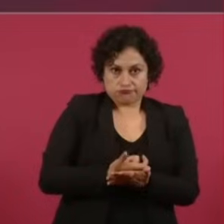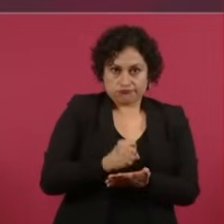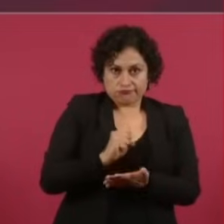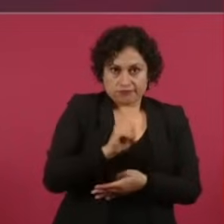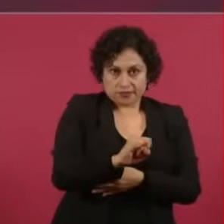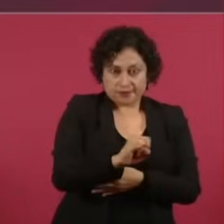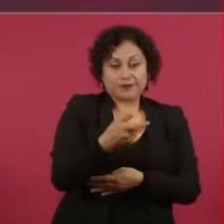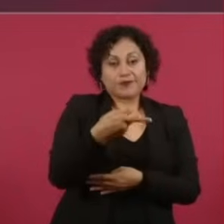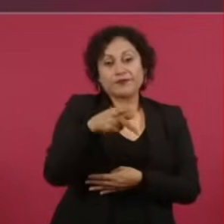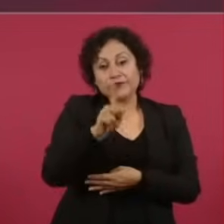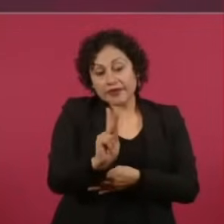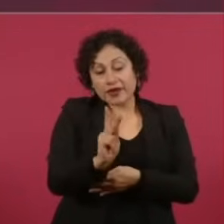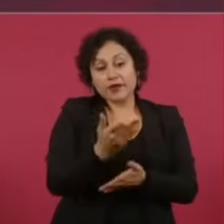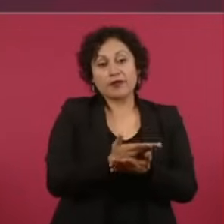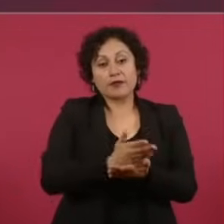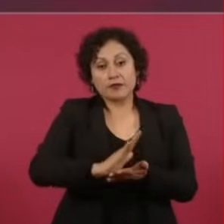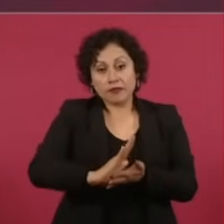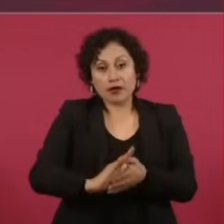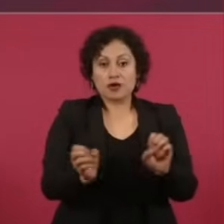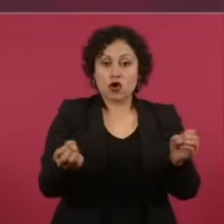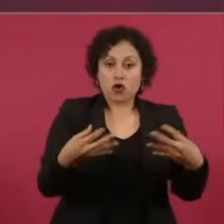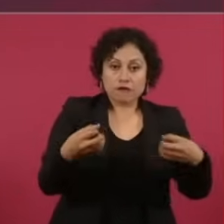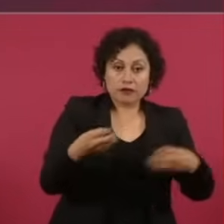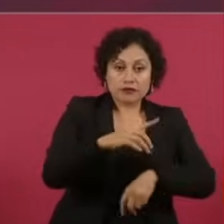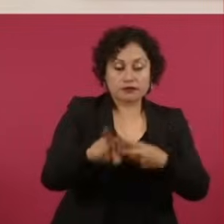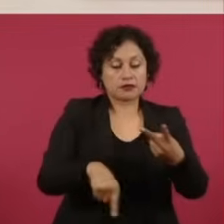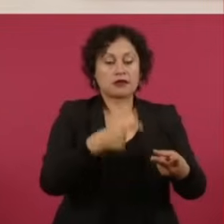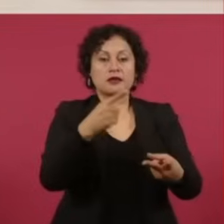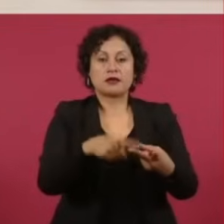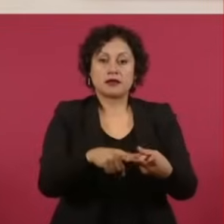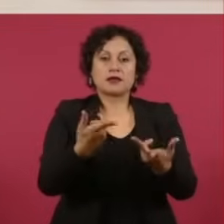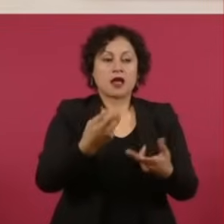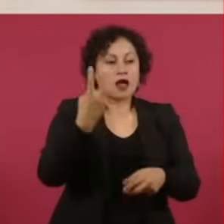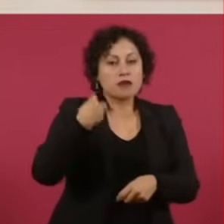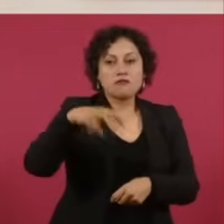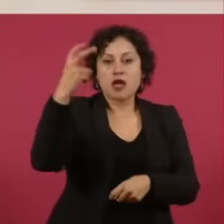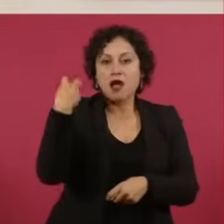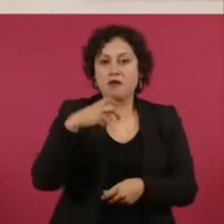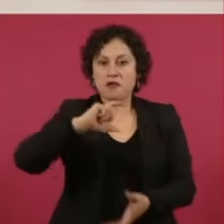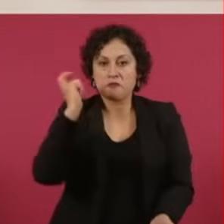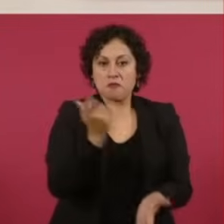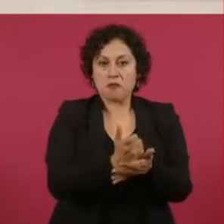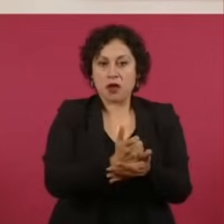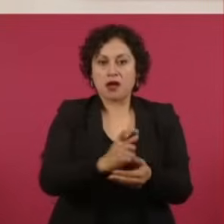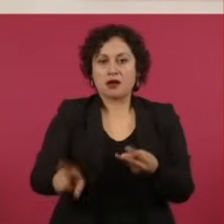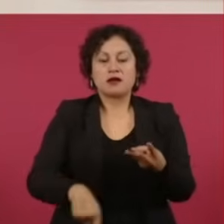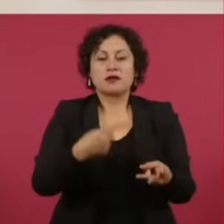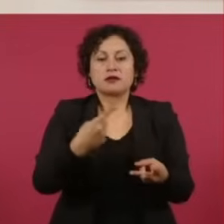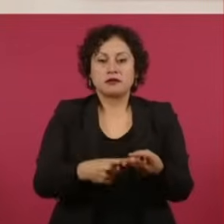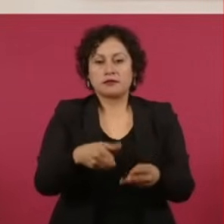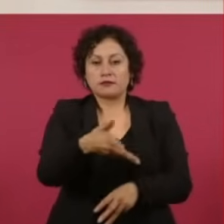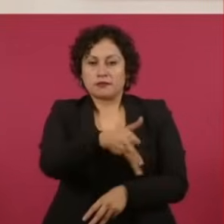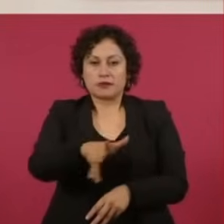sino tenían oficinas, tenían viáticos, tenían cerca de 100 elementos